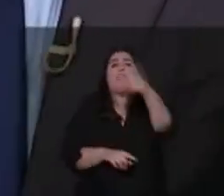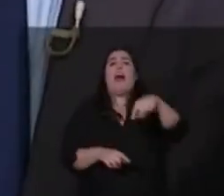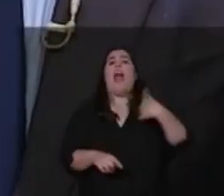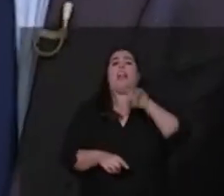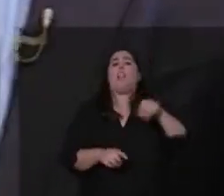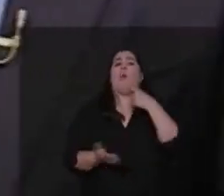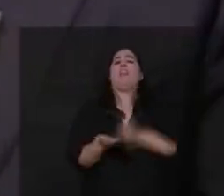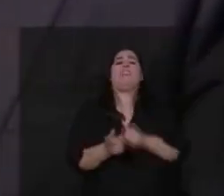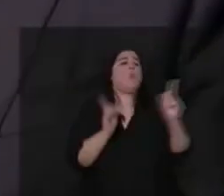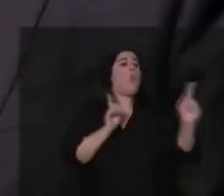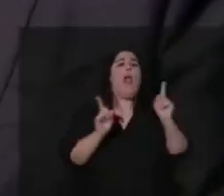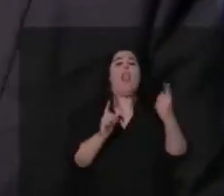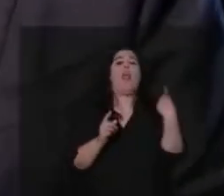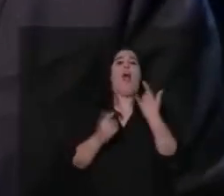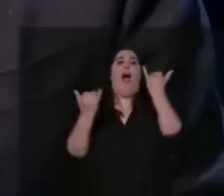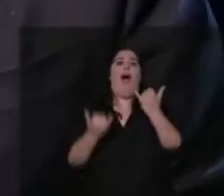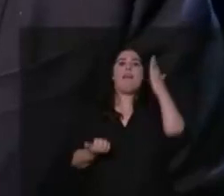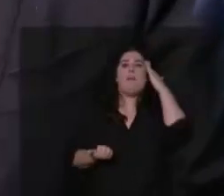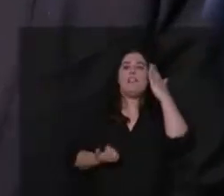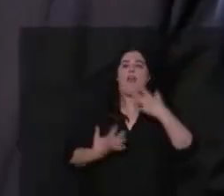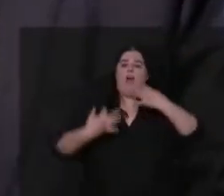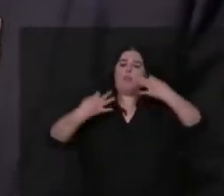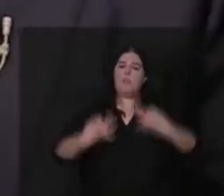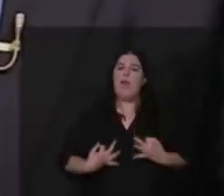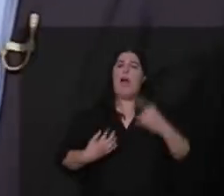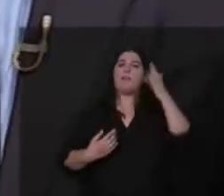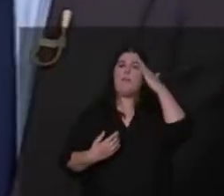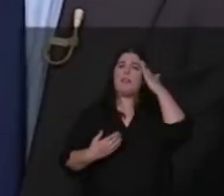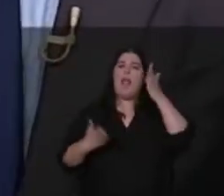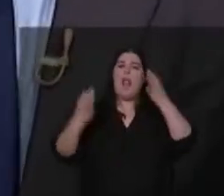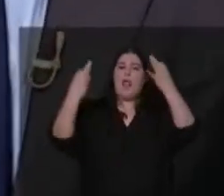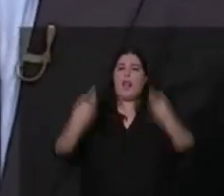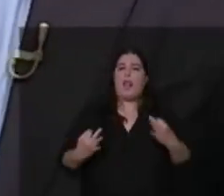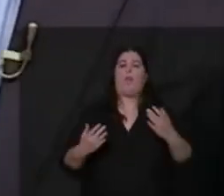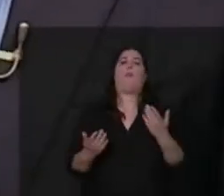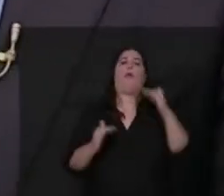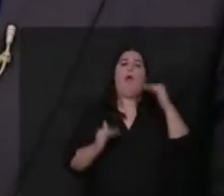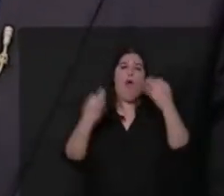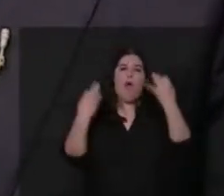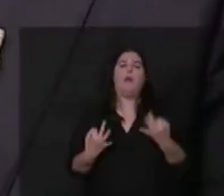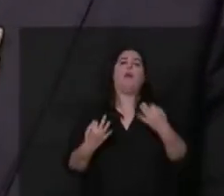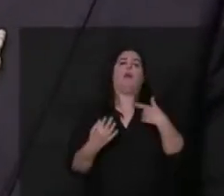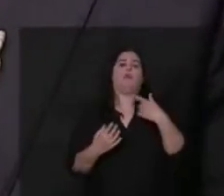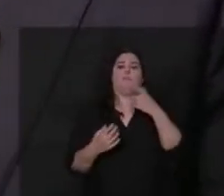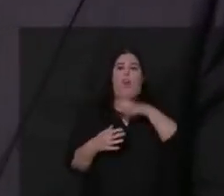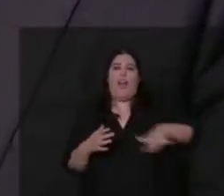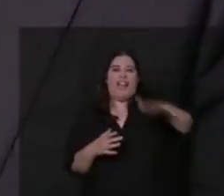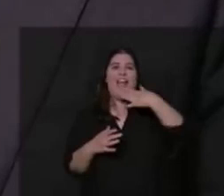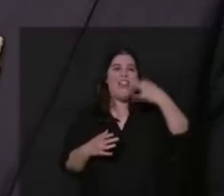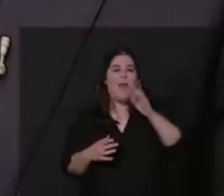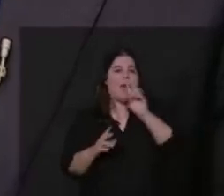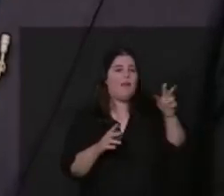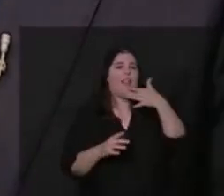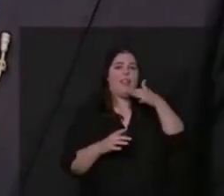tiene la templanza, la capacidad, el equilibrio mental, el contacto con la realidad como para